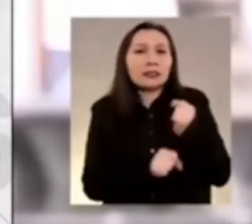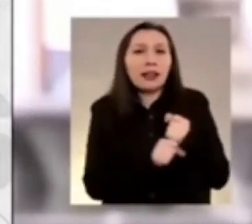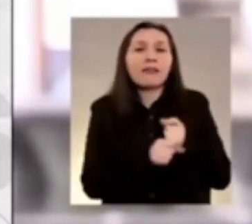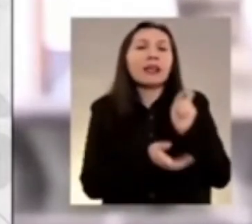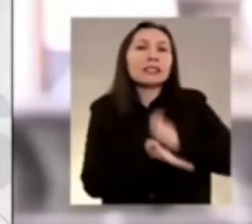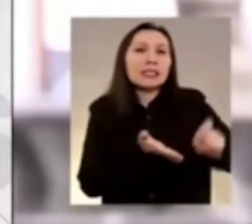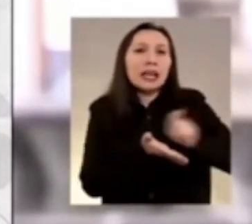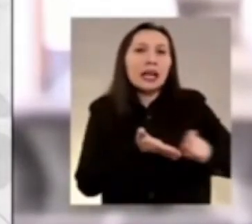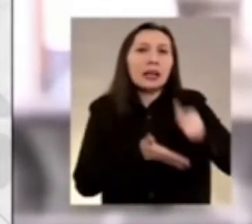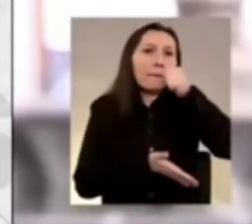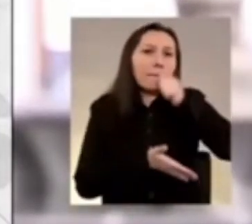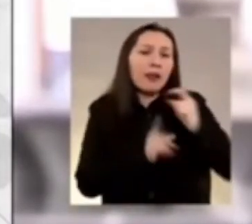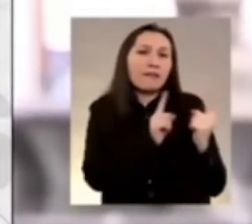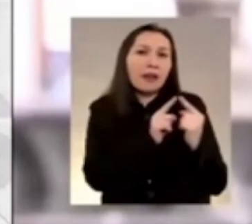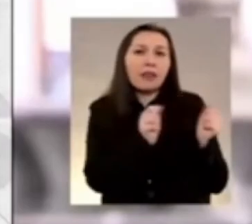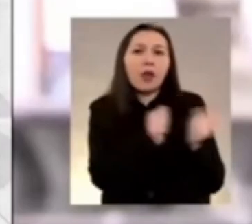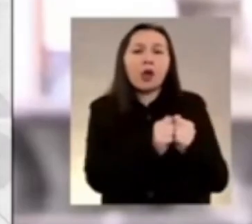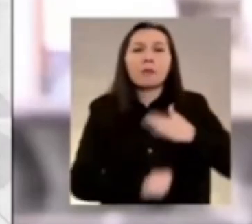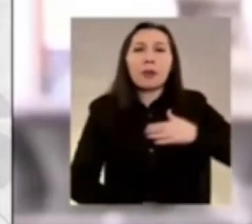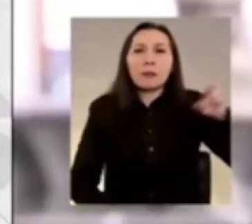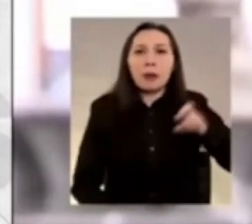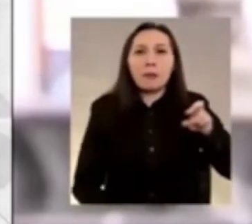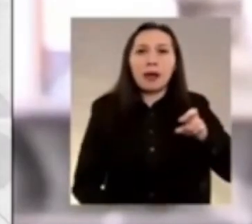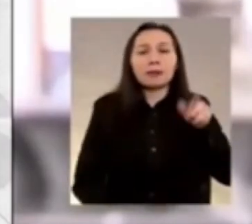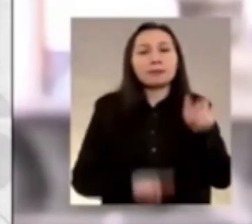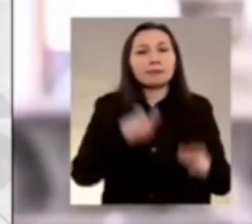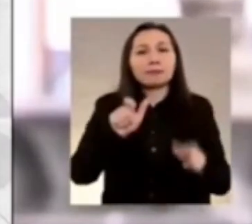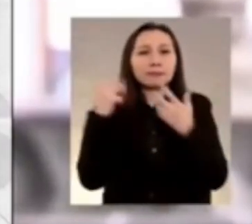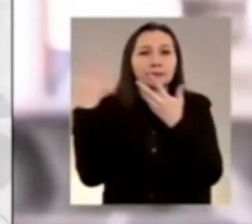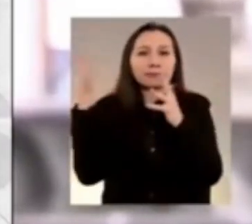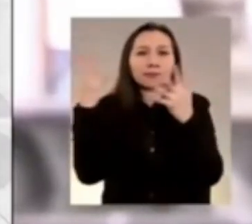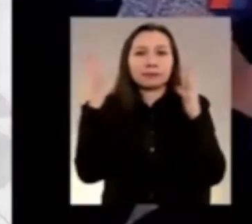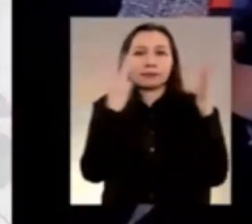en la Secretaría Privada con mi padre.